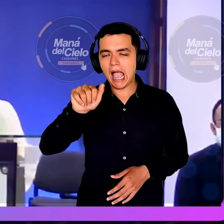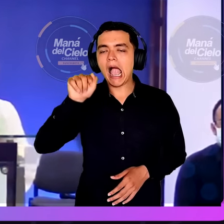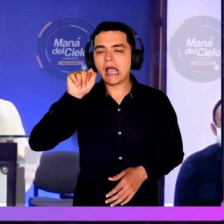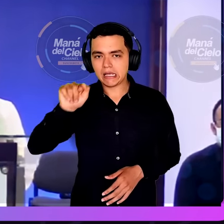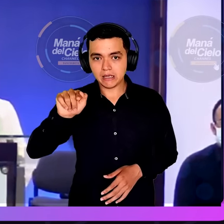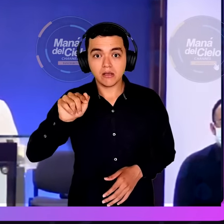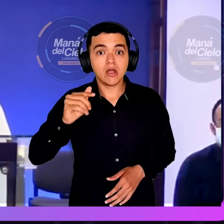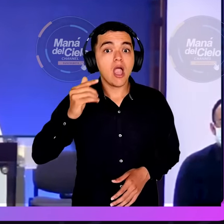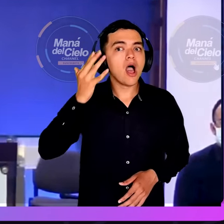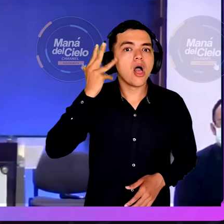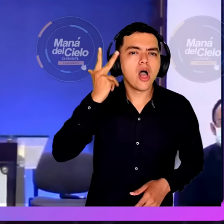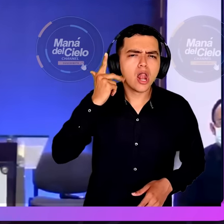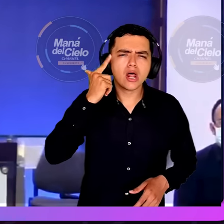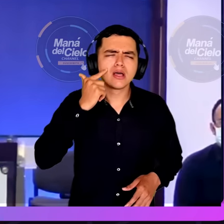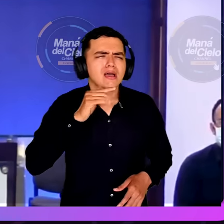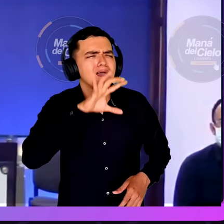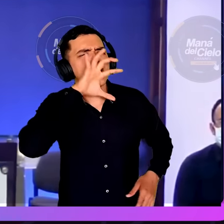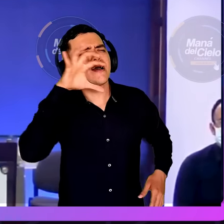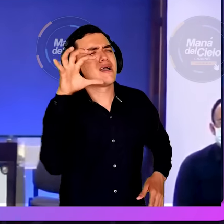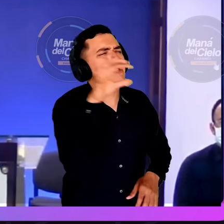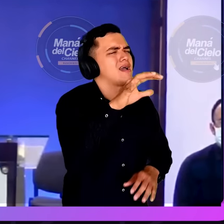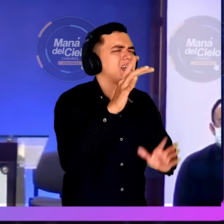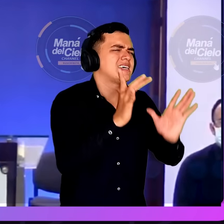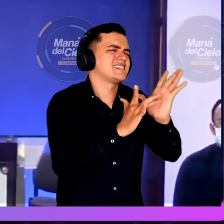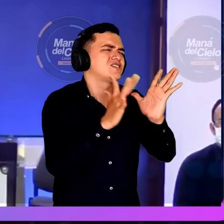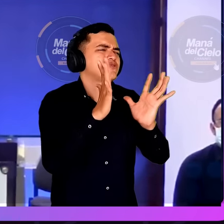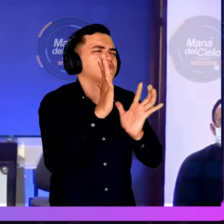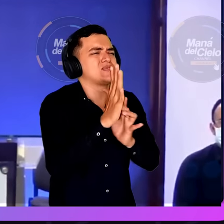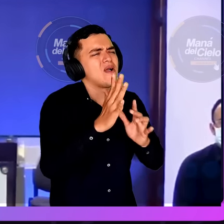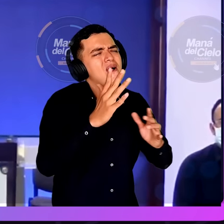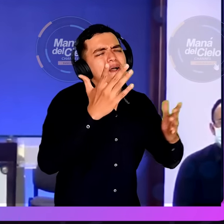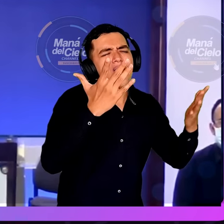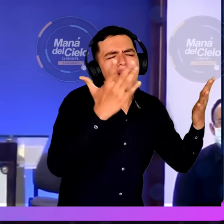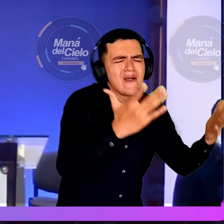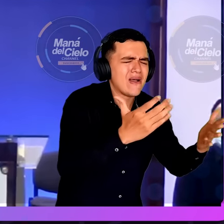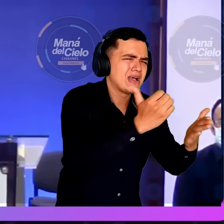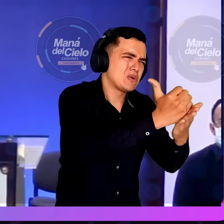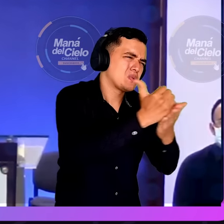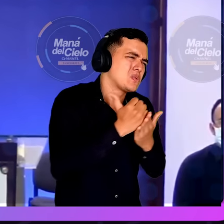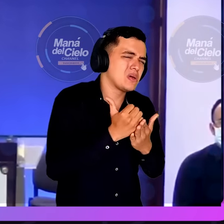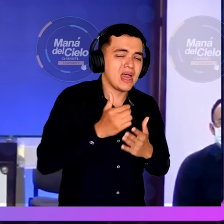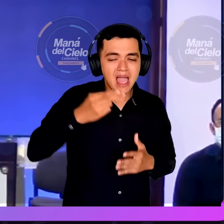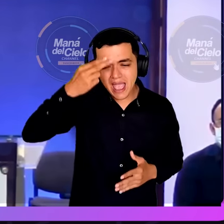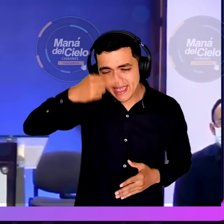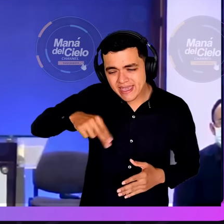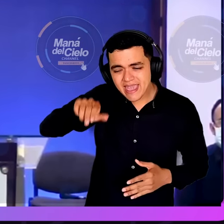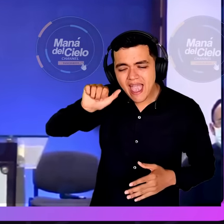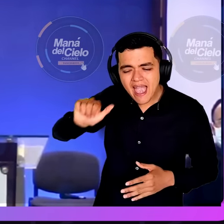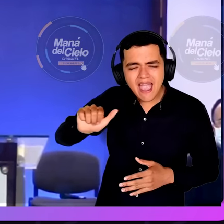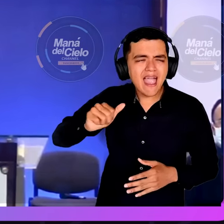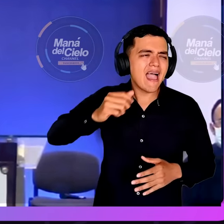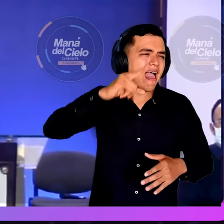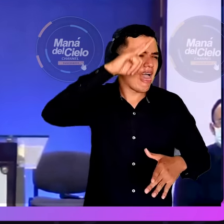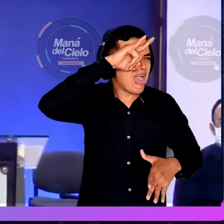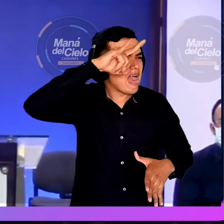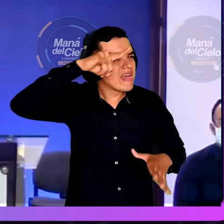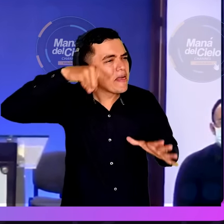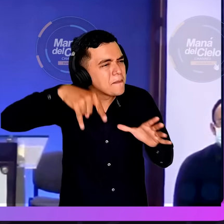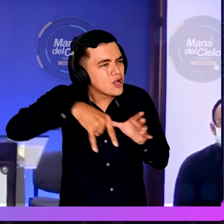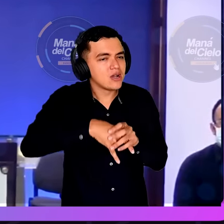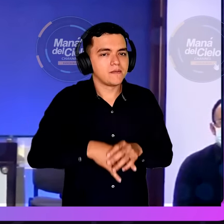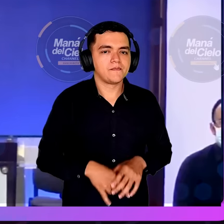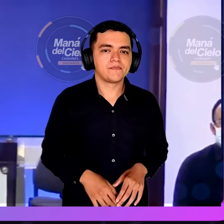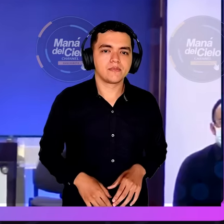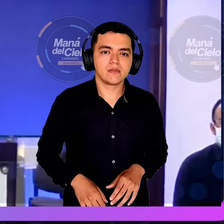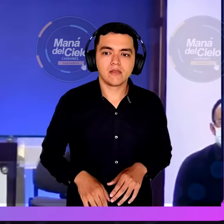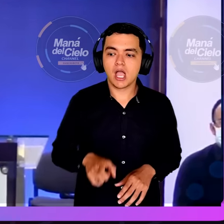comenzó a clamar. Ay, cuando esa mujer comenzó a clamar: Señor, hijo de David, ten misericordia de mí, sana a mi hija